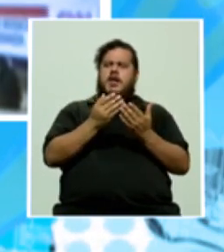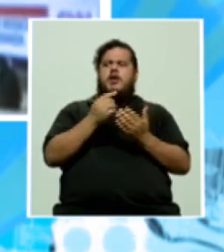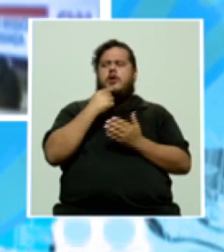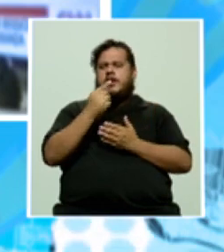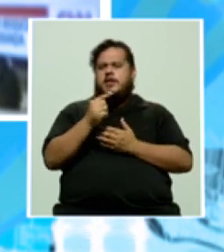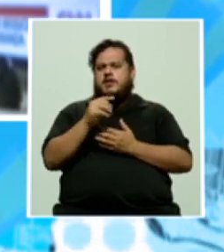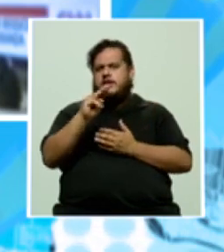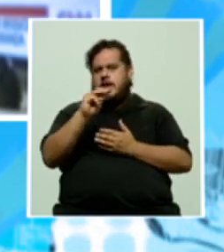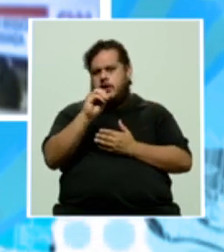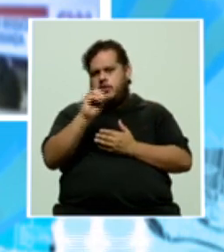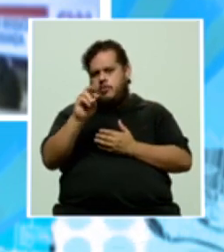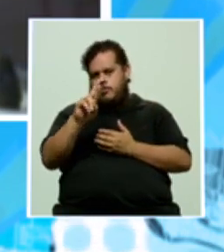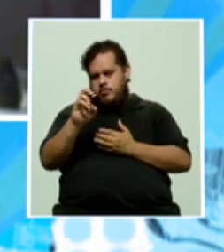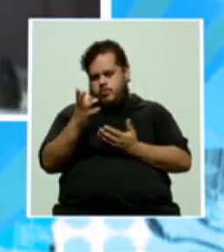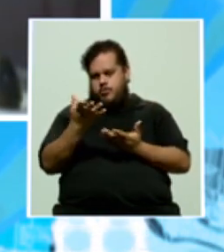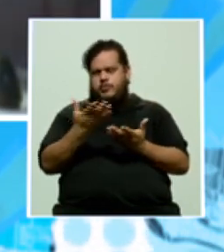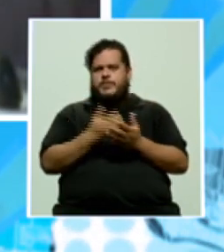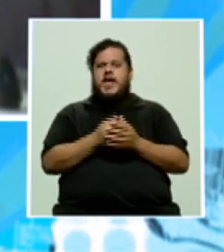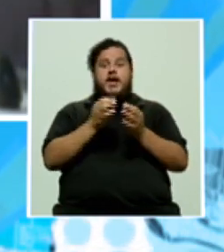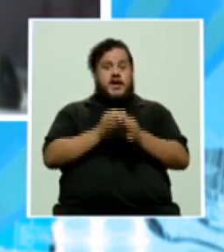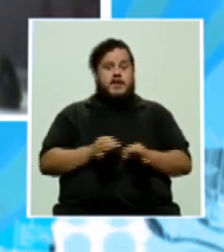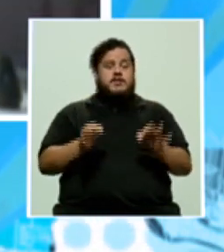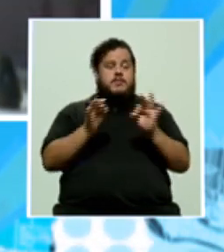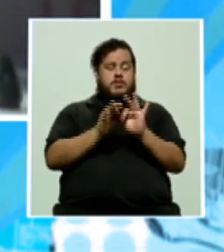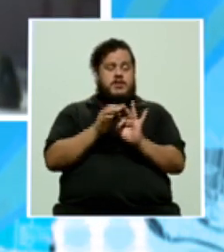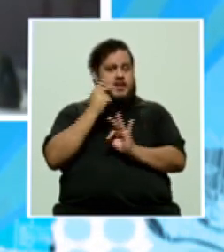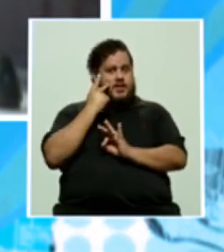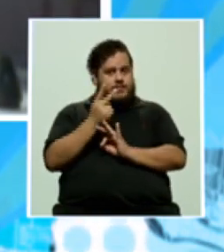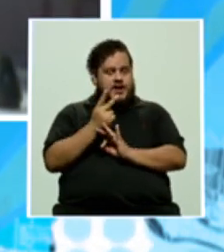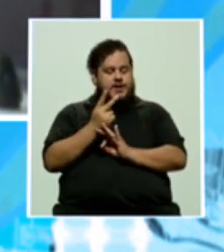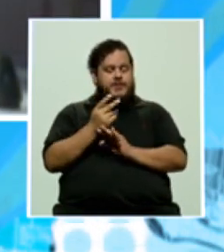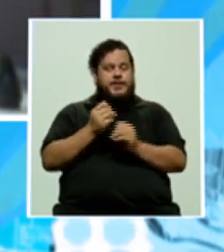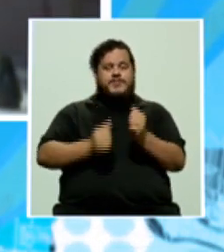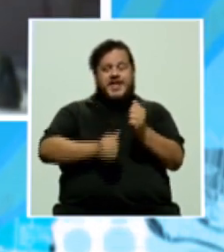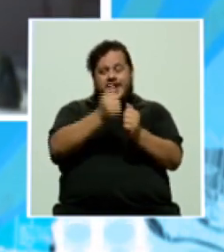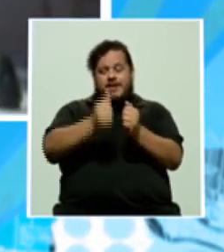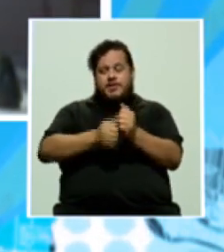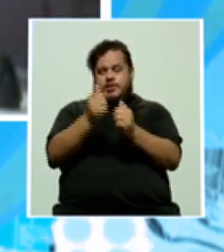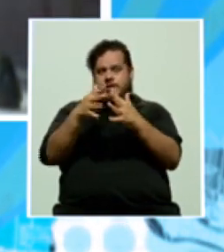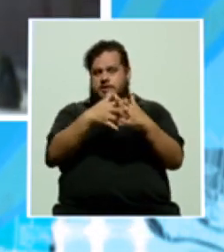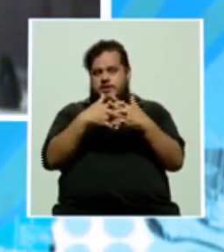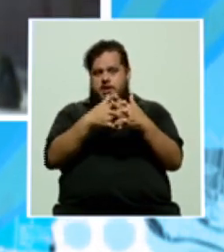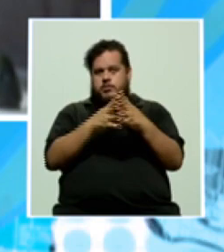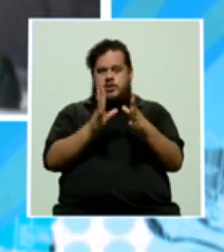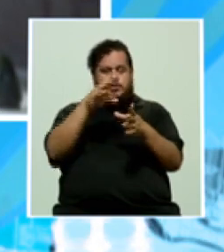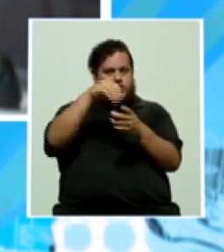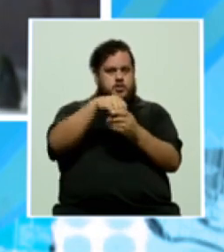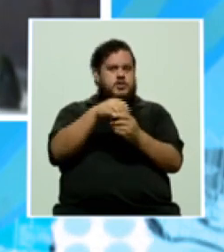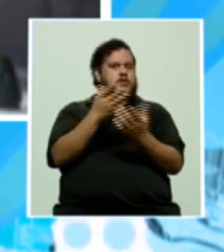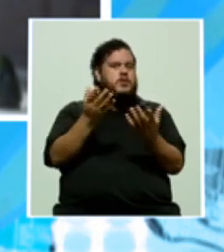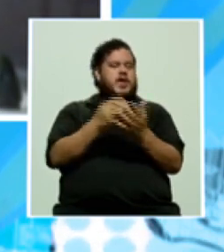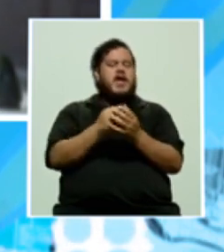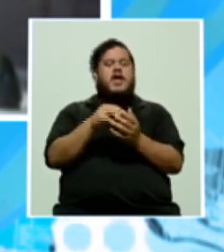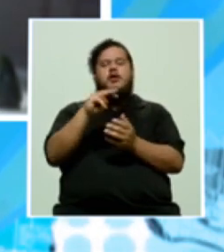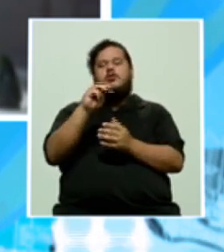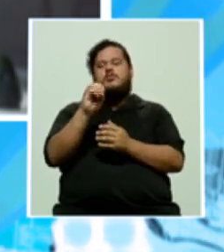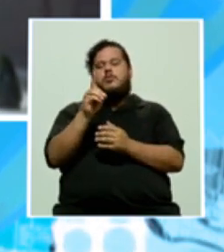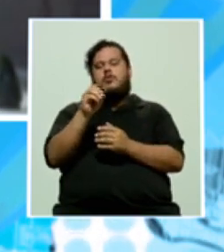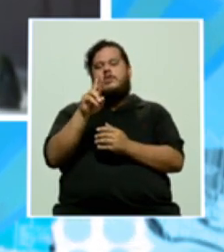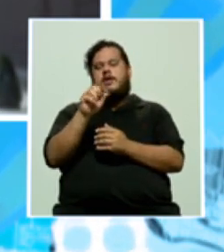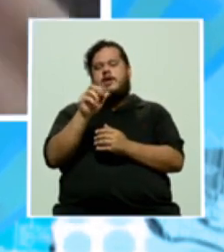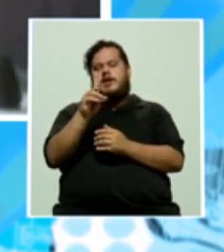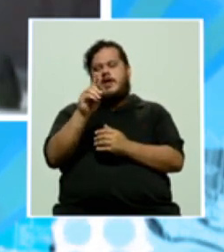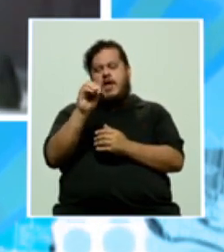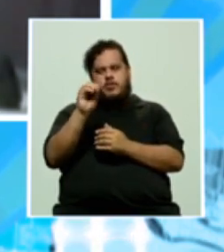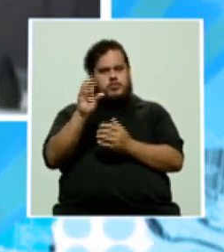el señor Moore, es importante tomar en cuenta que la gran mayoría de Estados Unidos, incluyendo los moderados, incluyendo los demócratas,